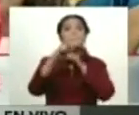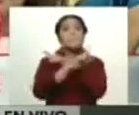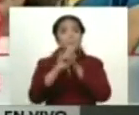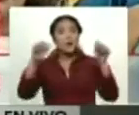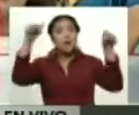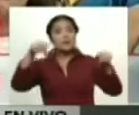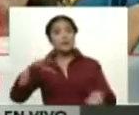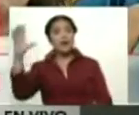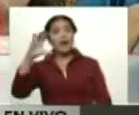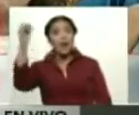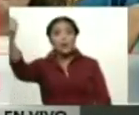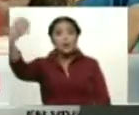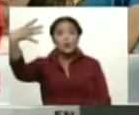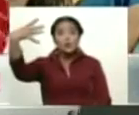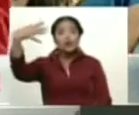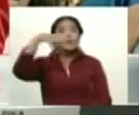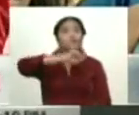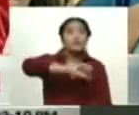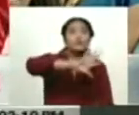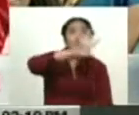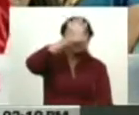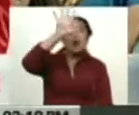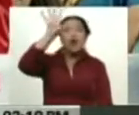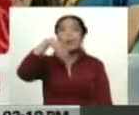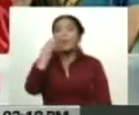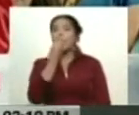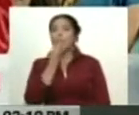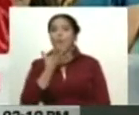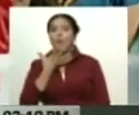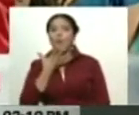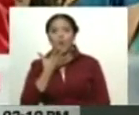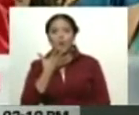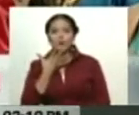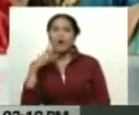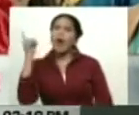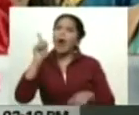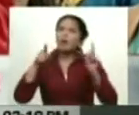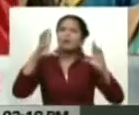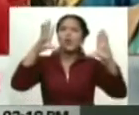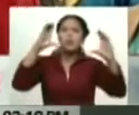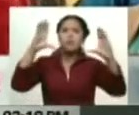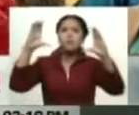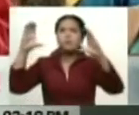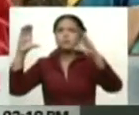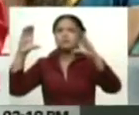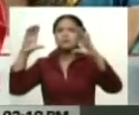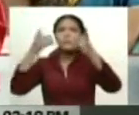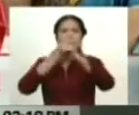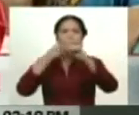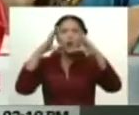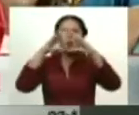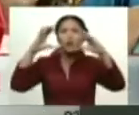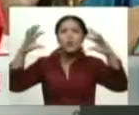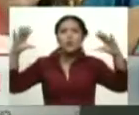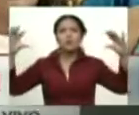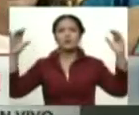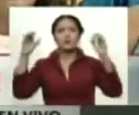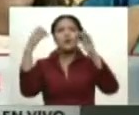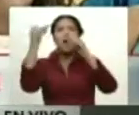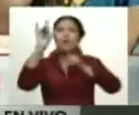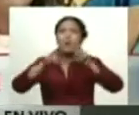maravilloso. Hay un cielo maravilloso, de un cielo con nubes borrascosas, un cielo